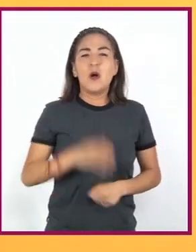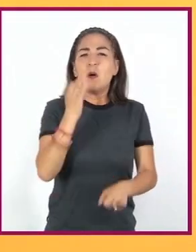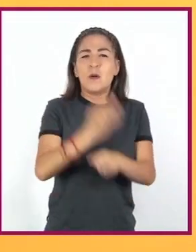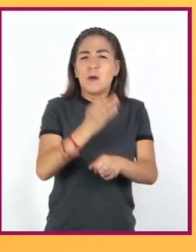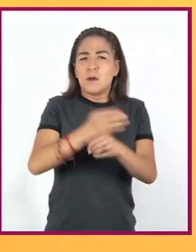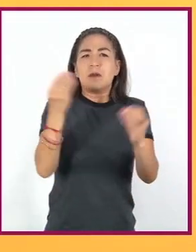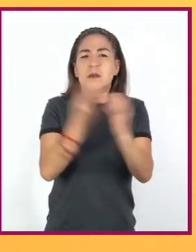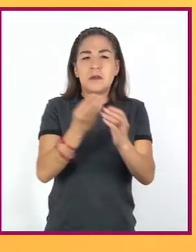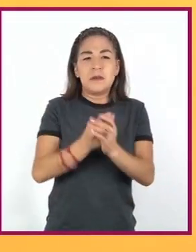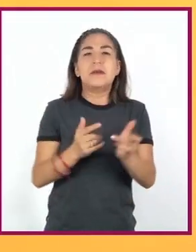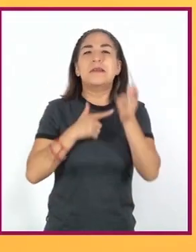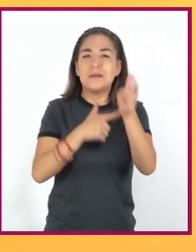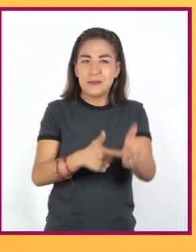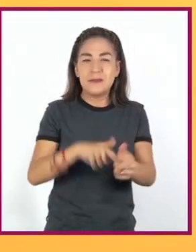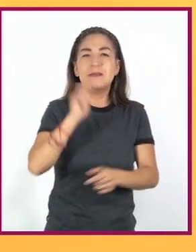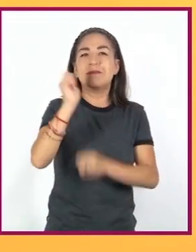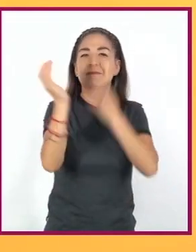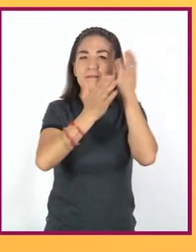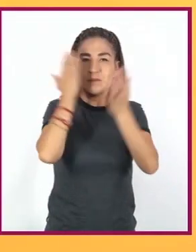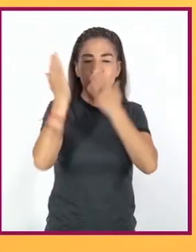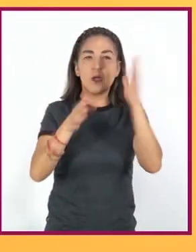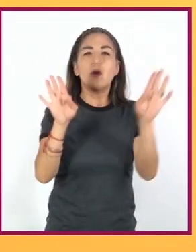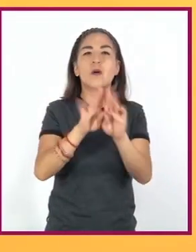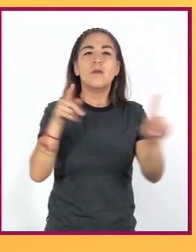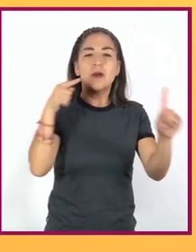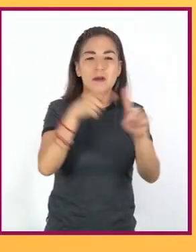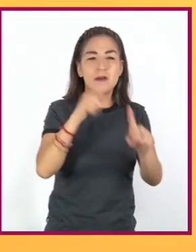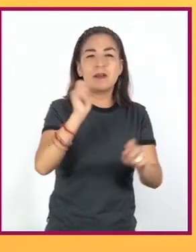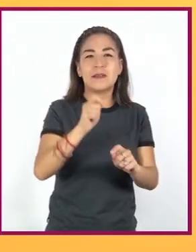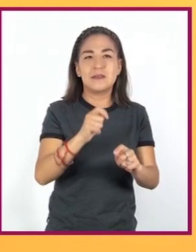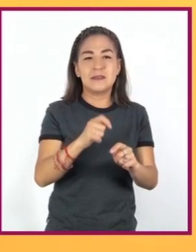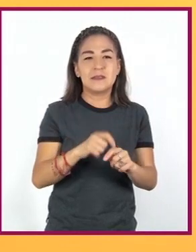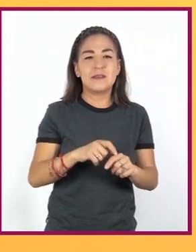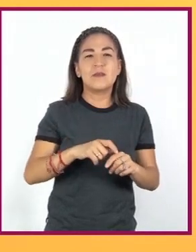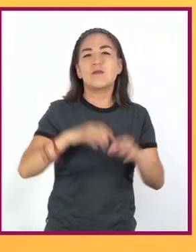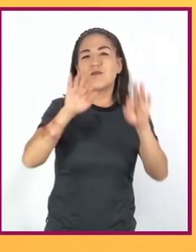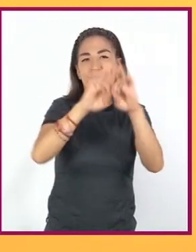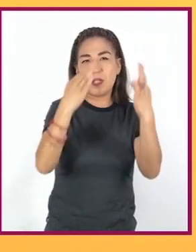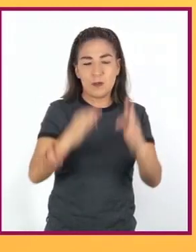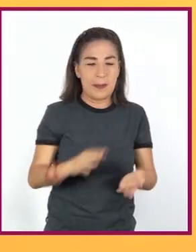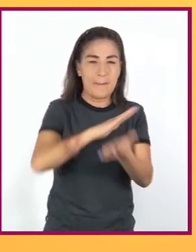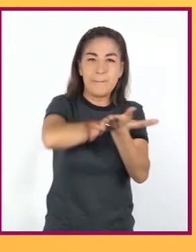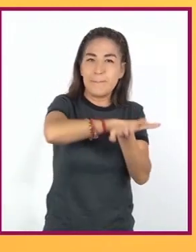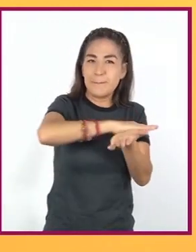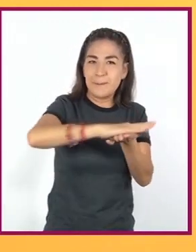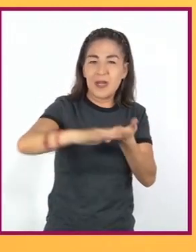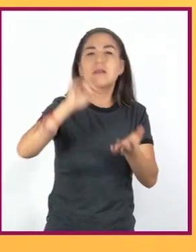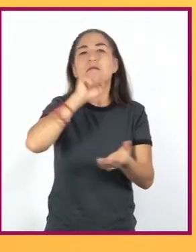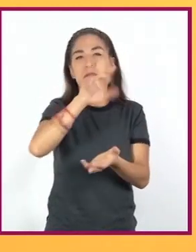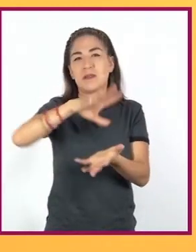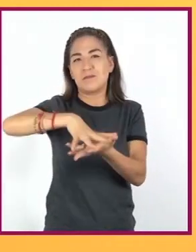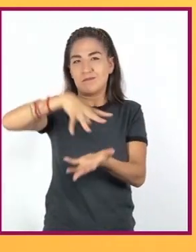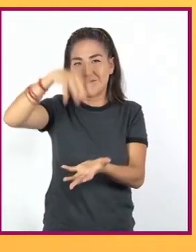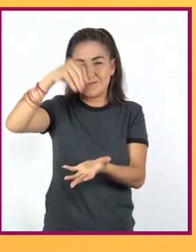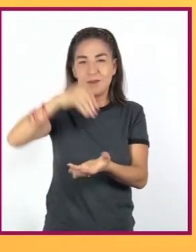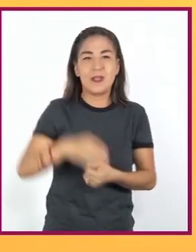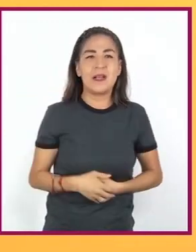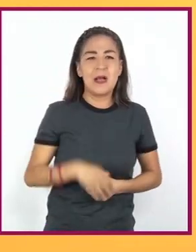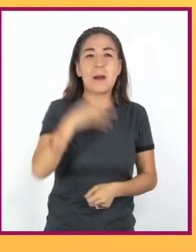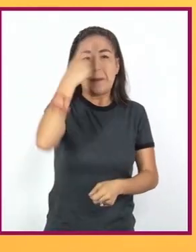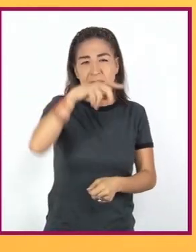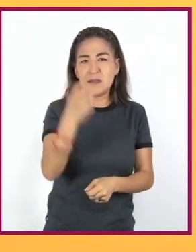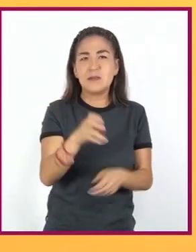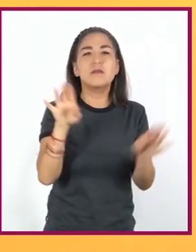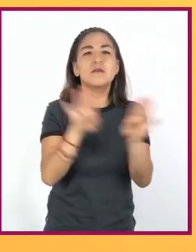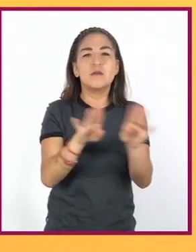sesión continuaremos con el estudio de las propiedades de las figuras planas y de los cuerpos geométricos. Para ello, resolveremos problemas